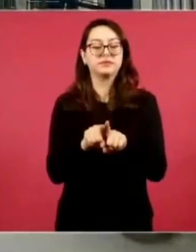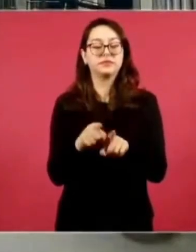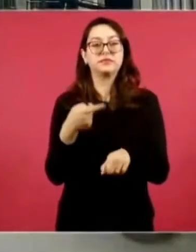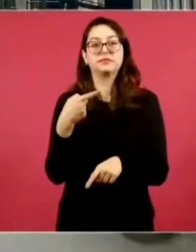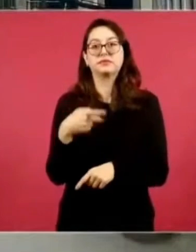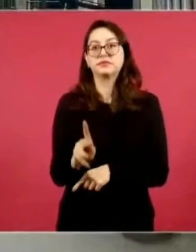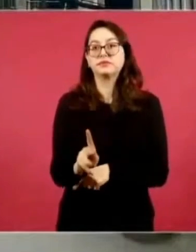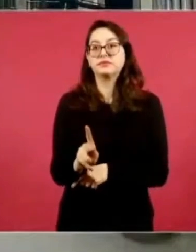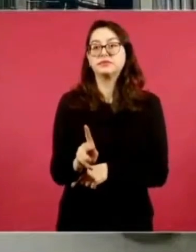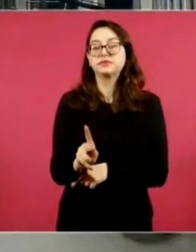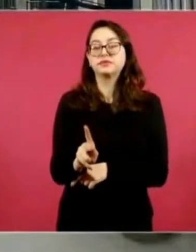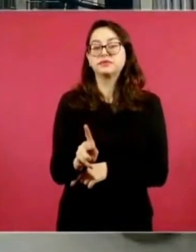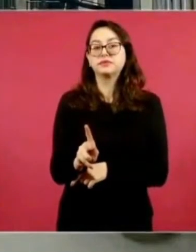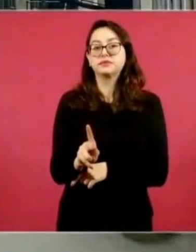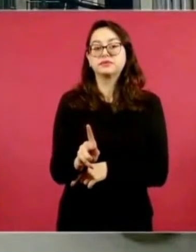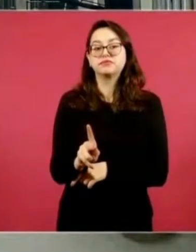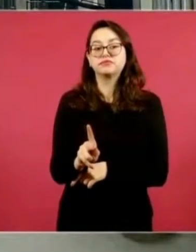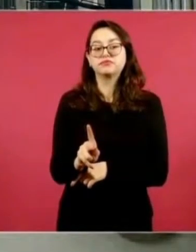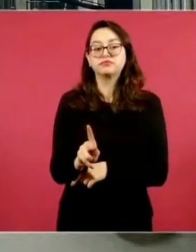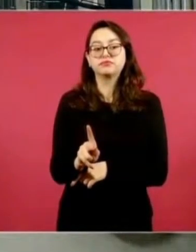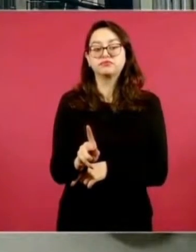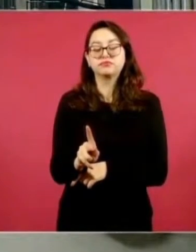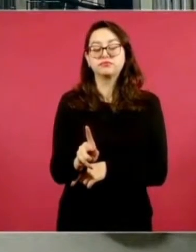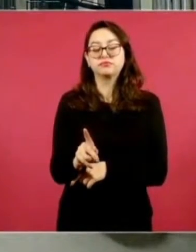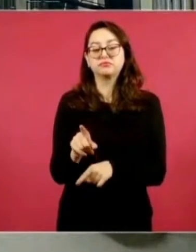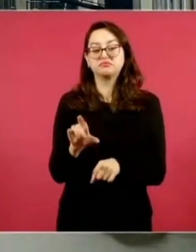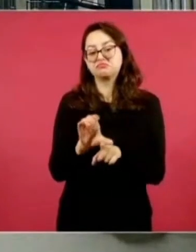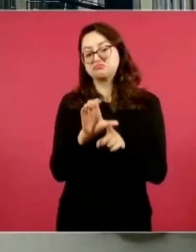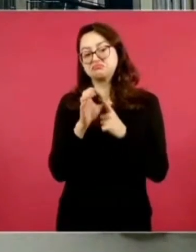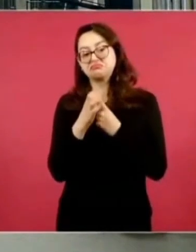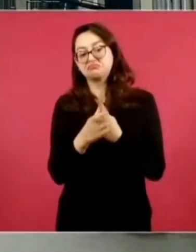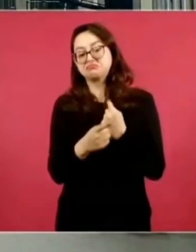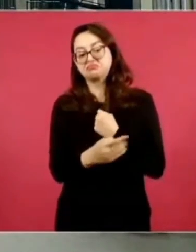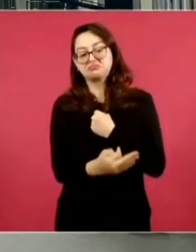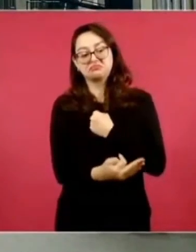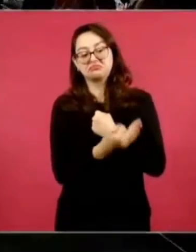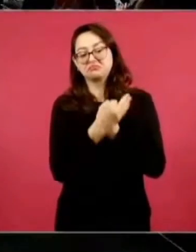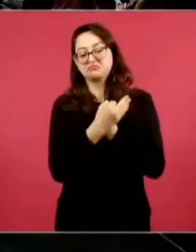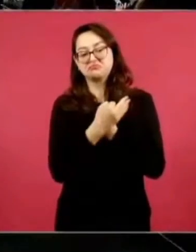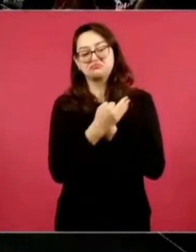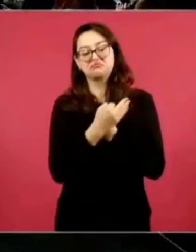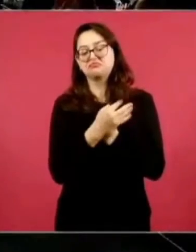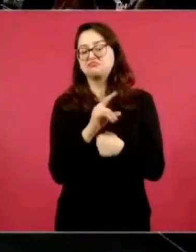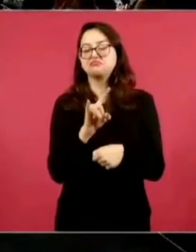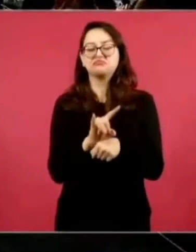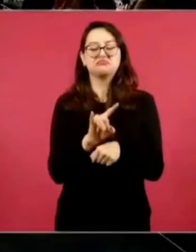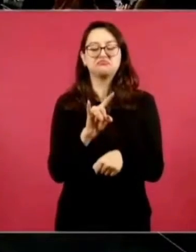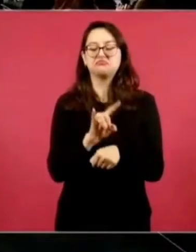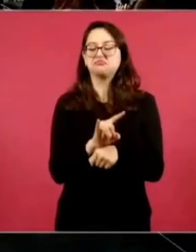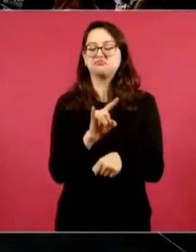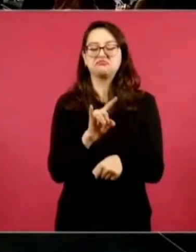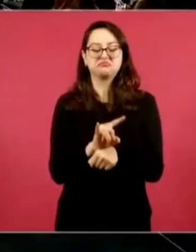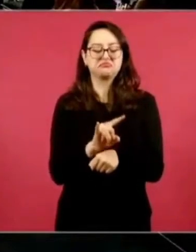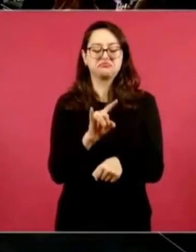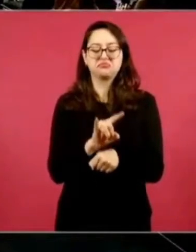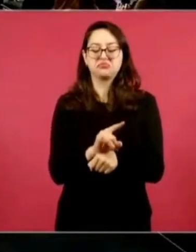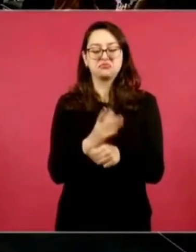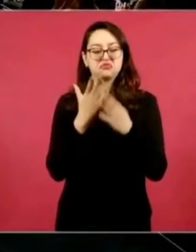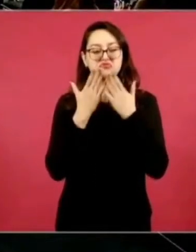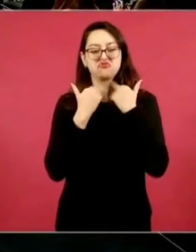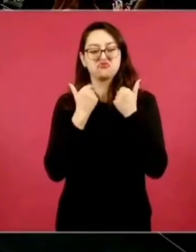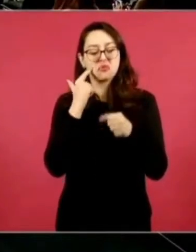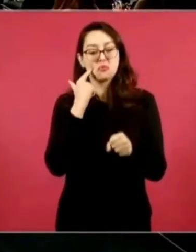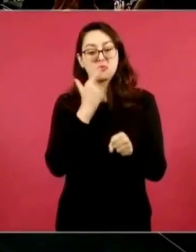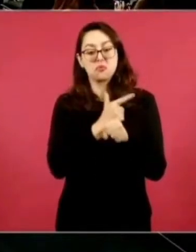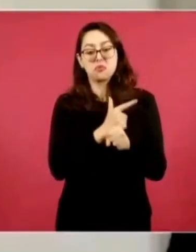Pero por parte del mecanismo vengo a descubrir que se simulan protecciones. Vengo a descubrir y